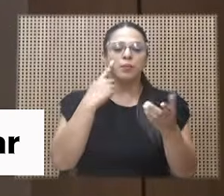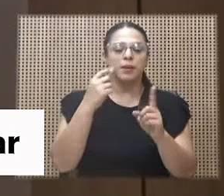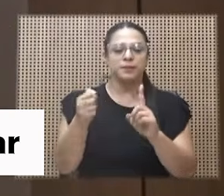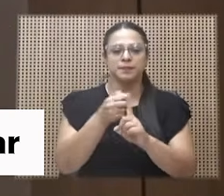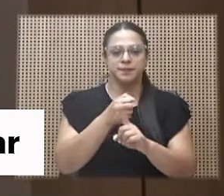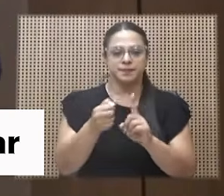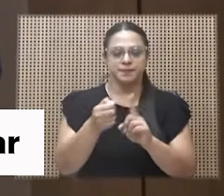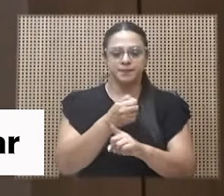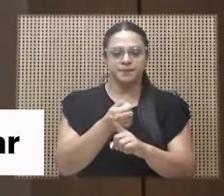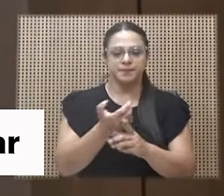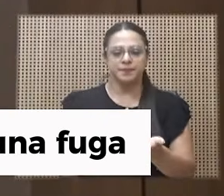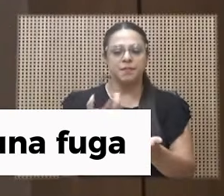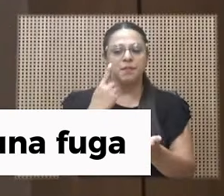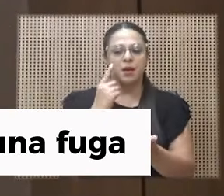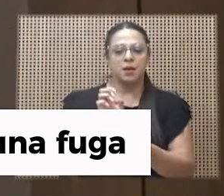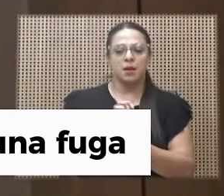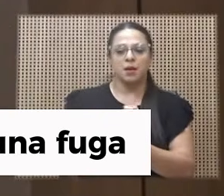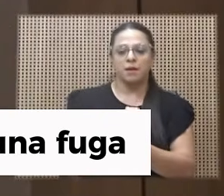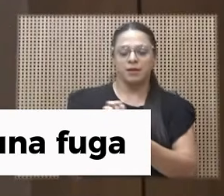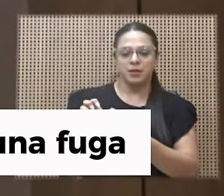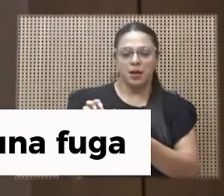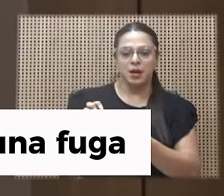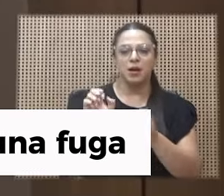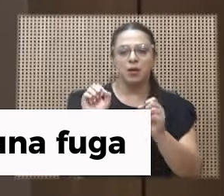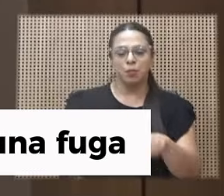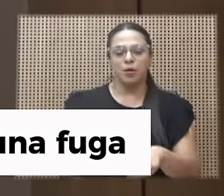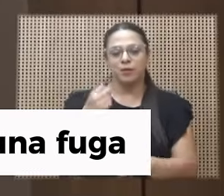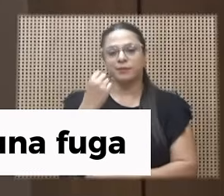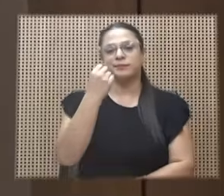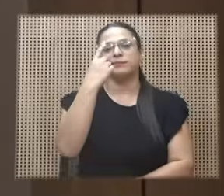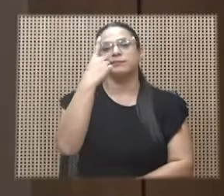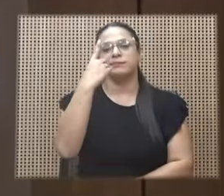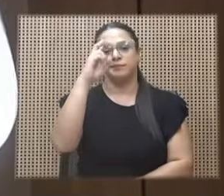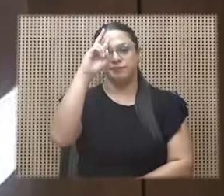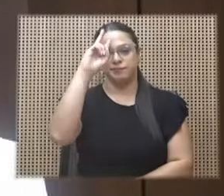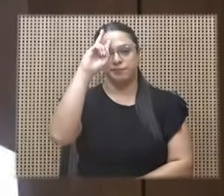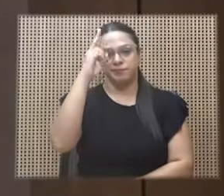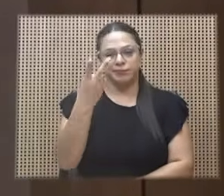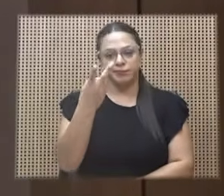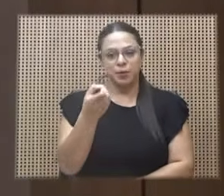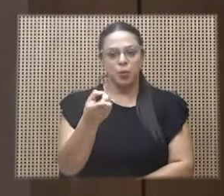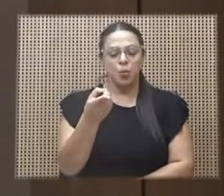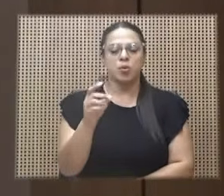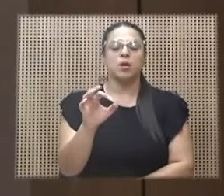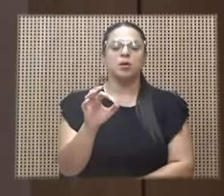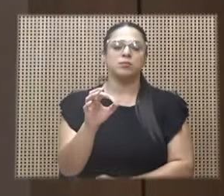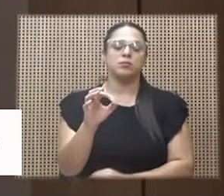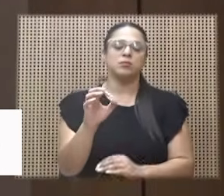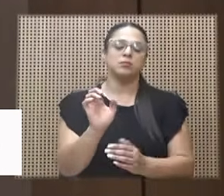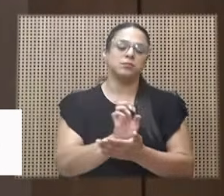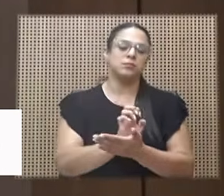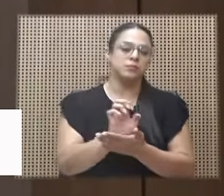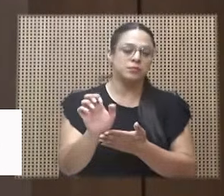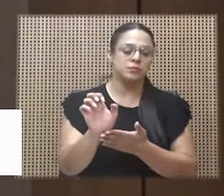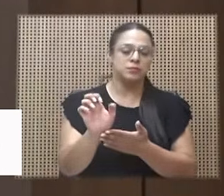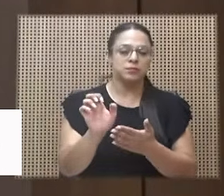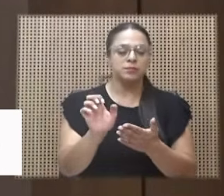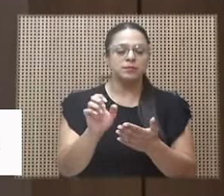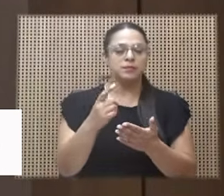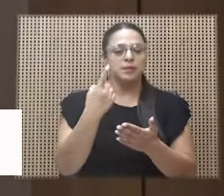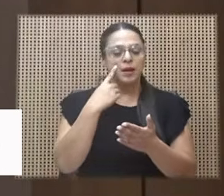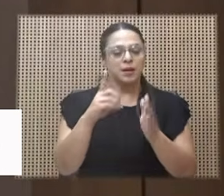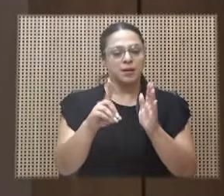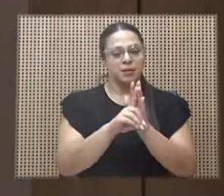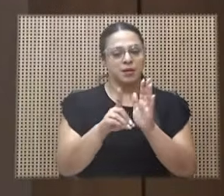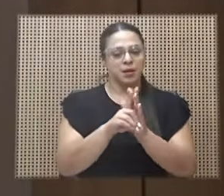de la República para evitar que se pueda interpretar que aquí hay una fuga total del derecho público. Inclusive para ceder